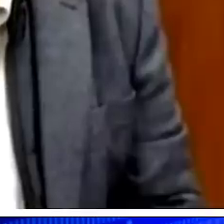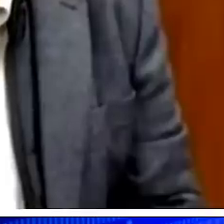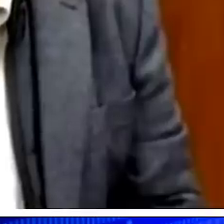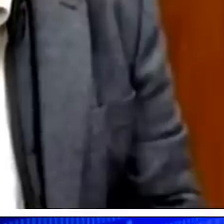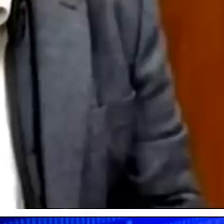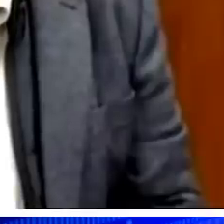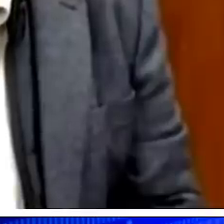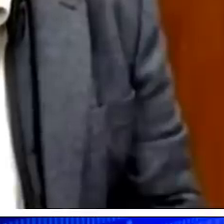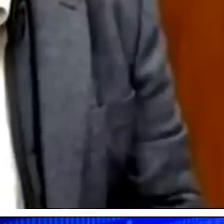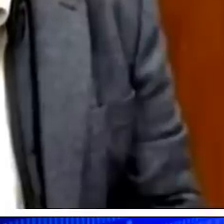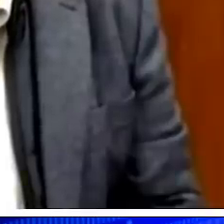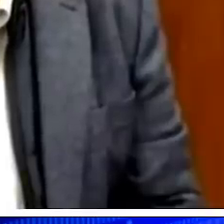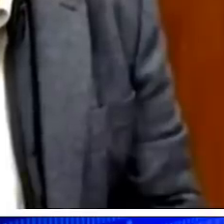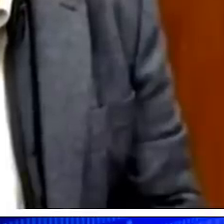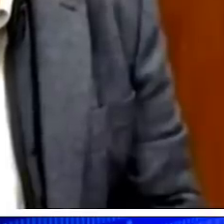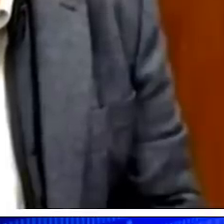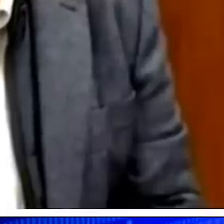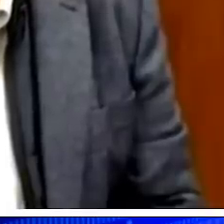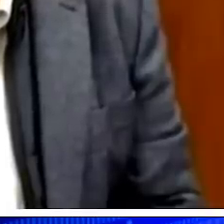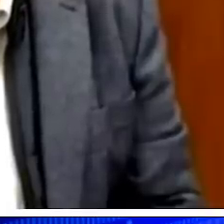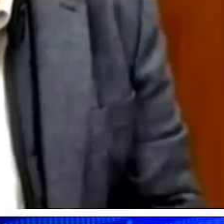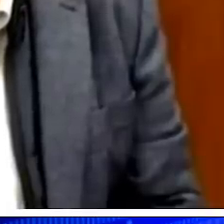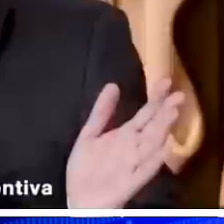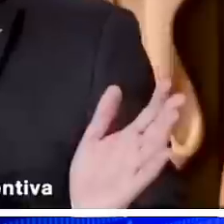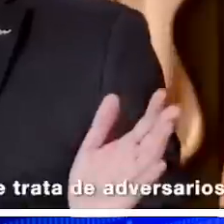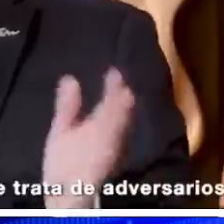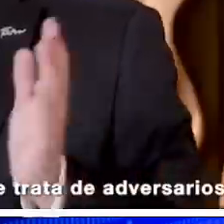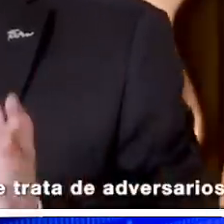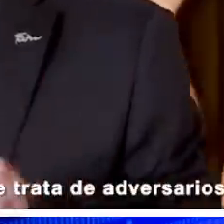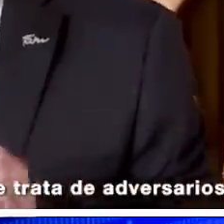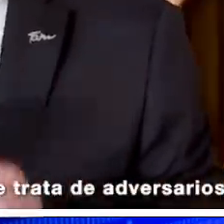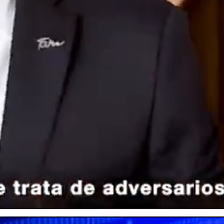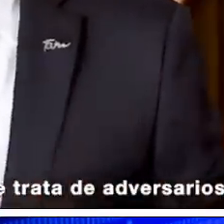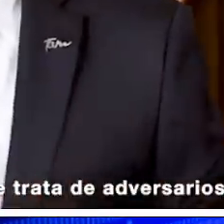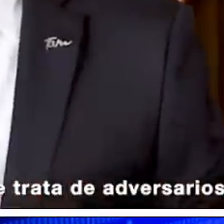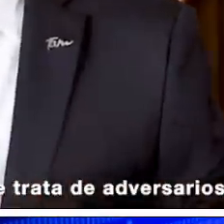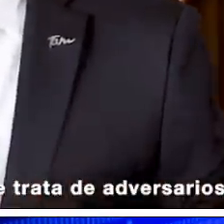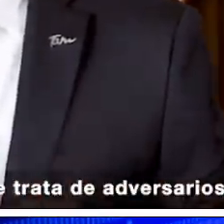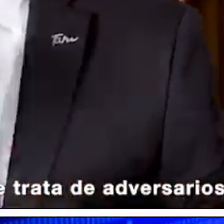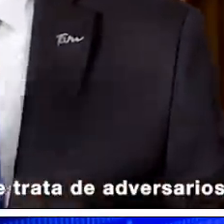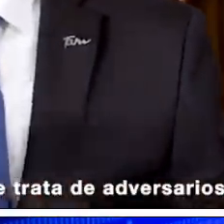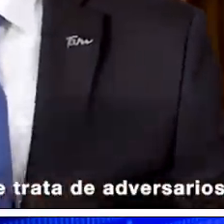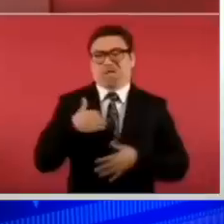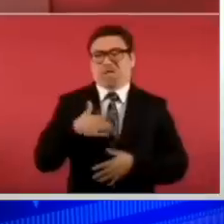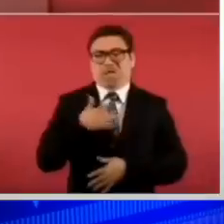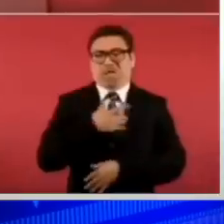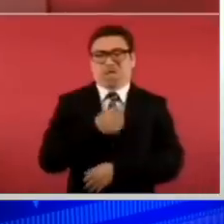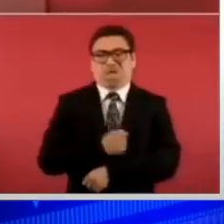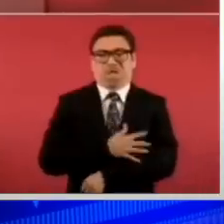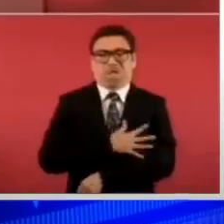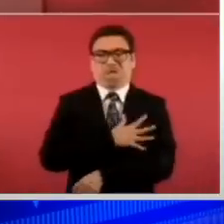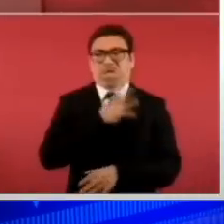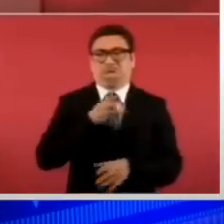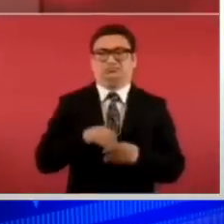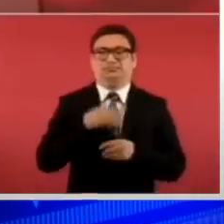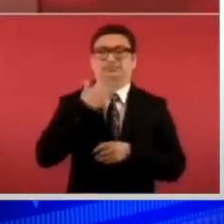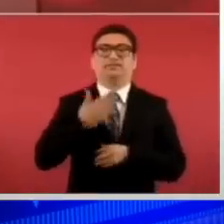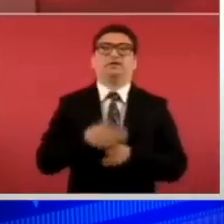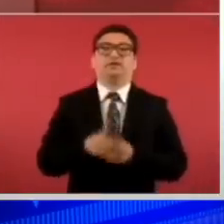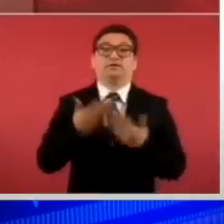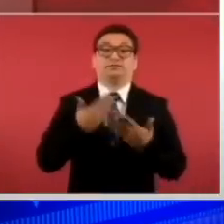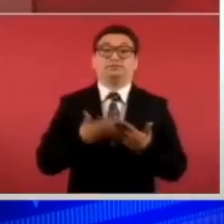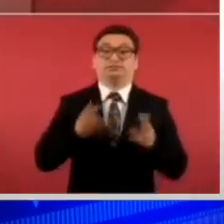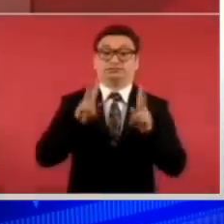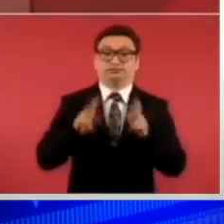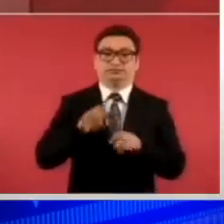hay que recordar finalmente es un organismo autónomo esto Dijo acerca de